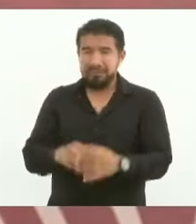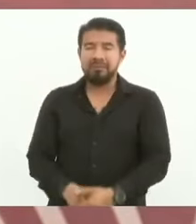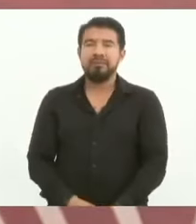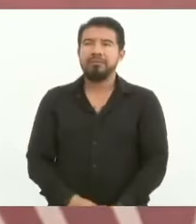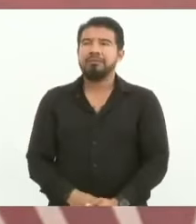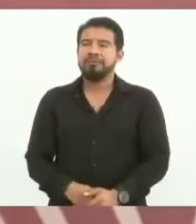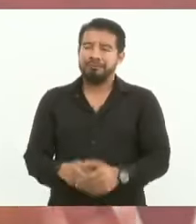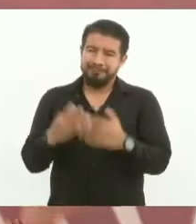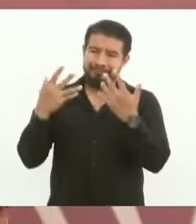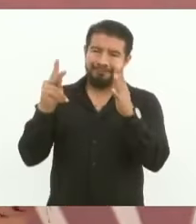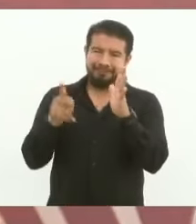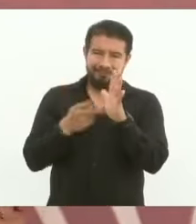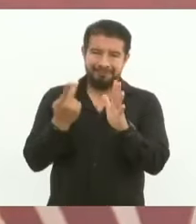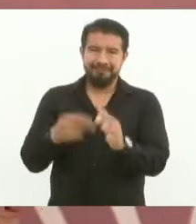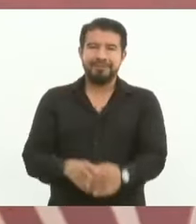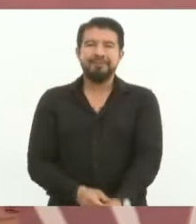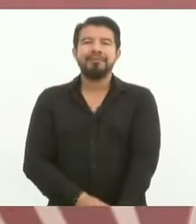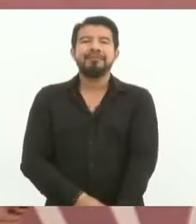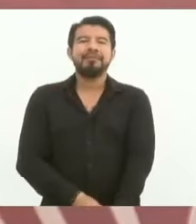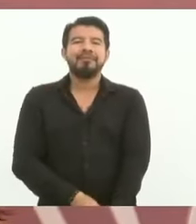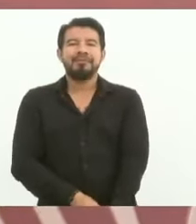Otro aplauso entonces.